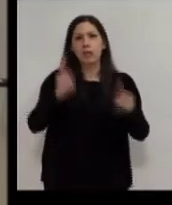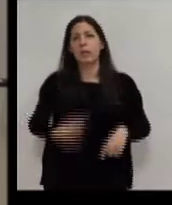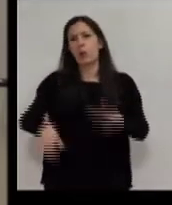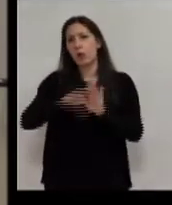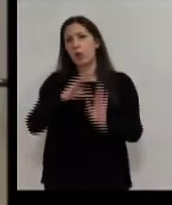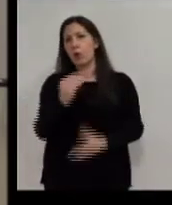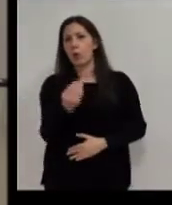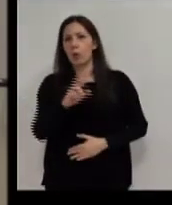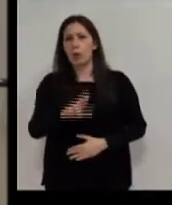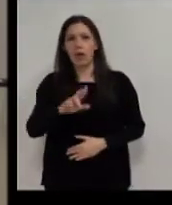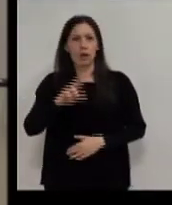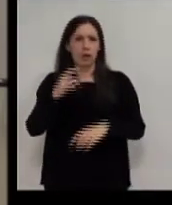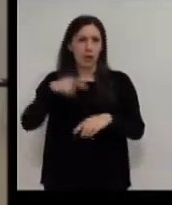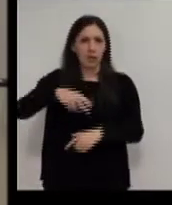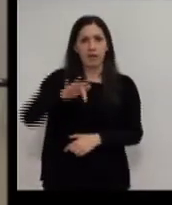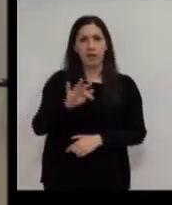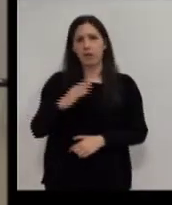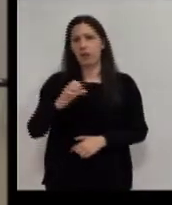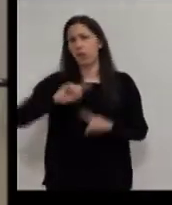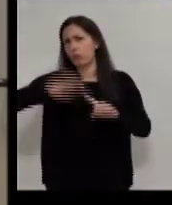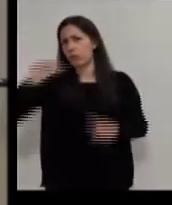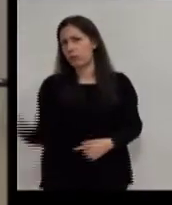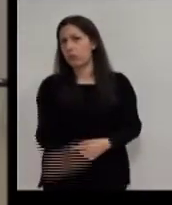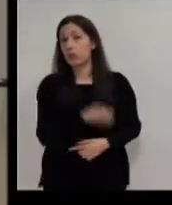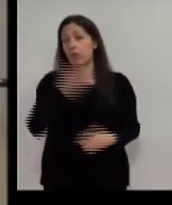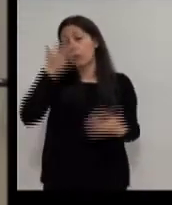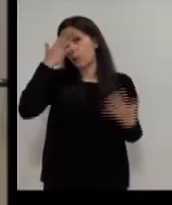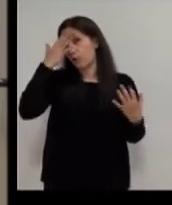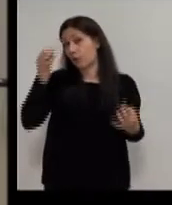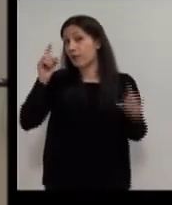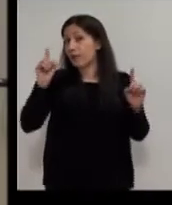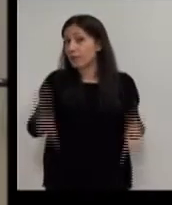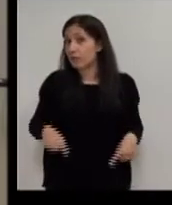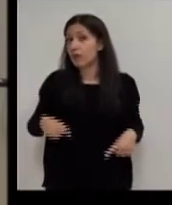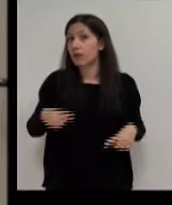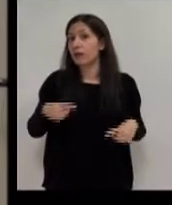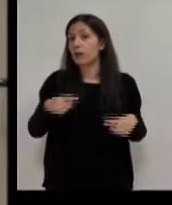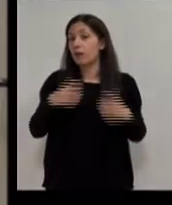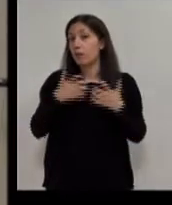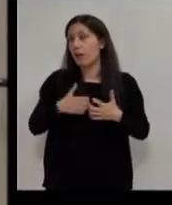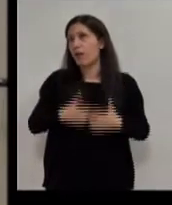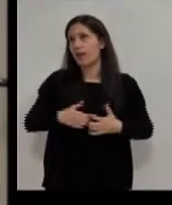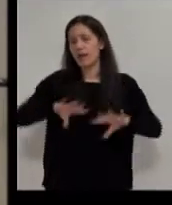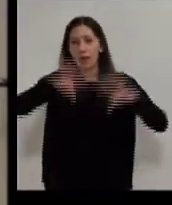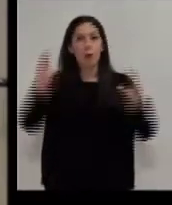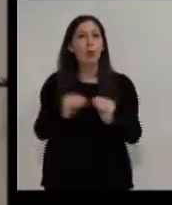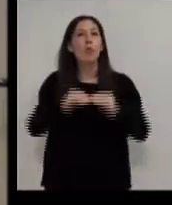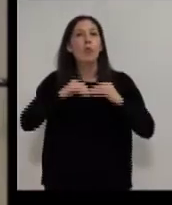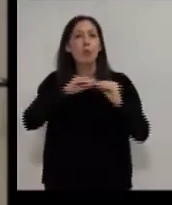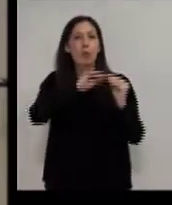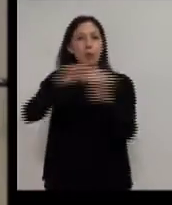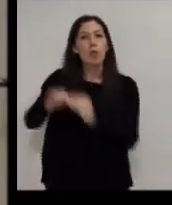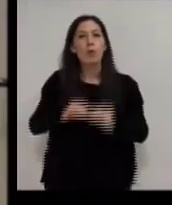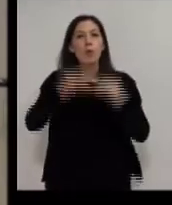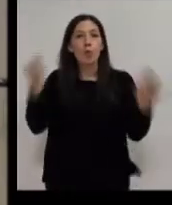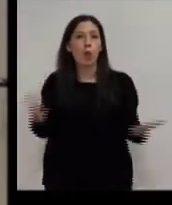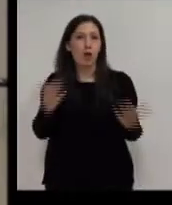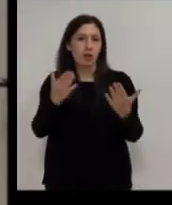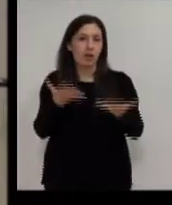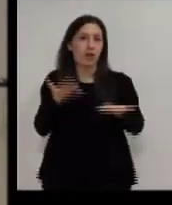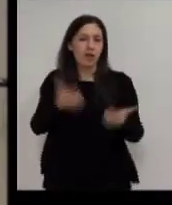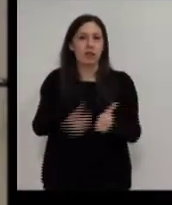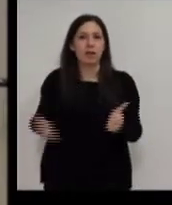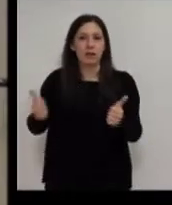Bluetooth, balizas Bluetooth, códigos QR, NFC, etcétera. Y evidentemente el dispositivo universal,